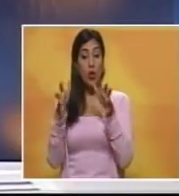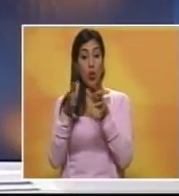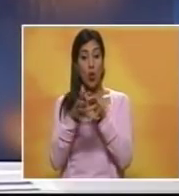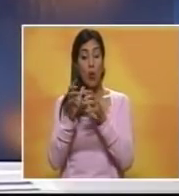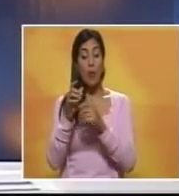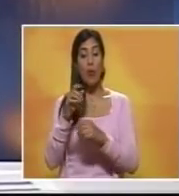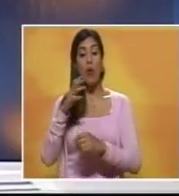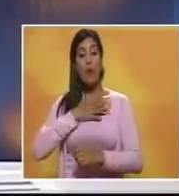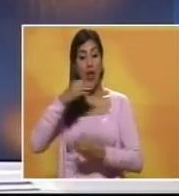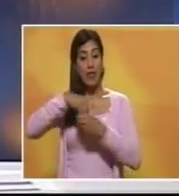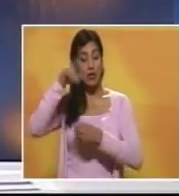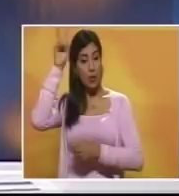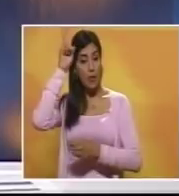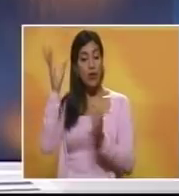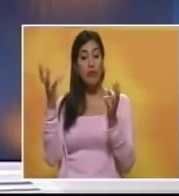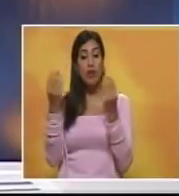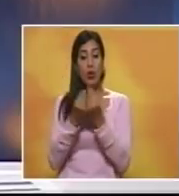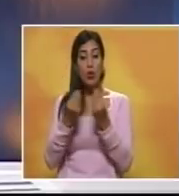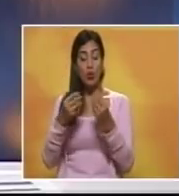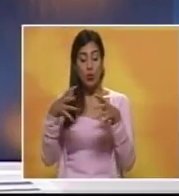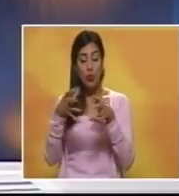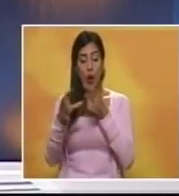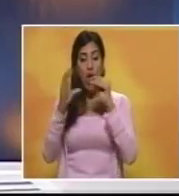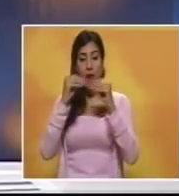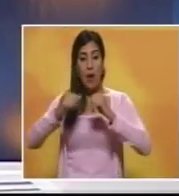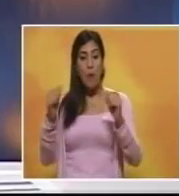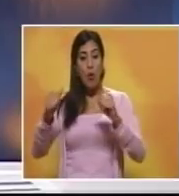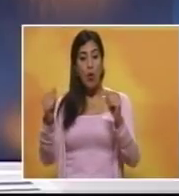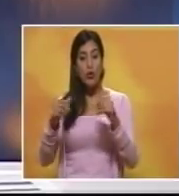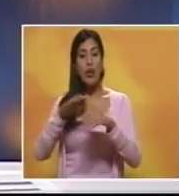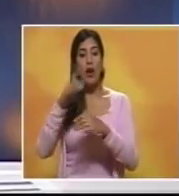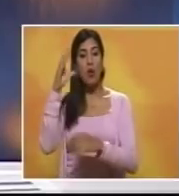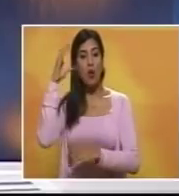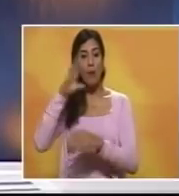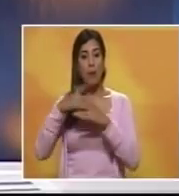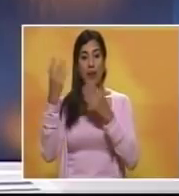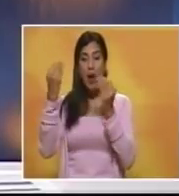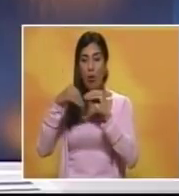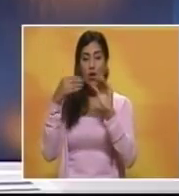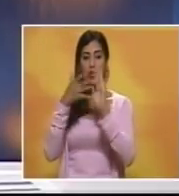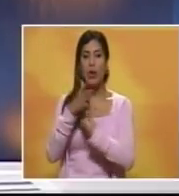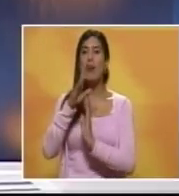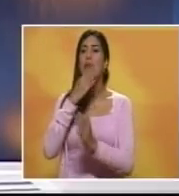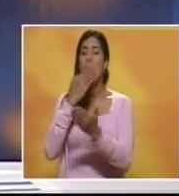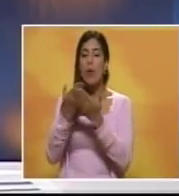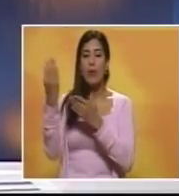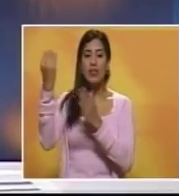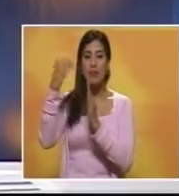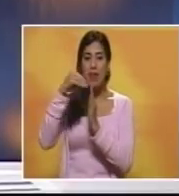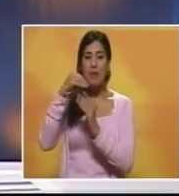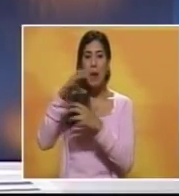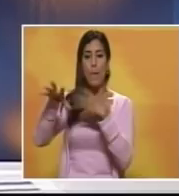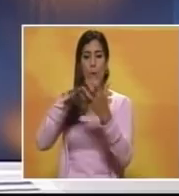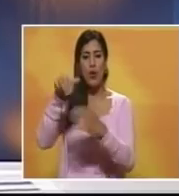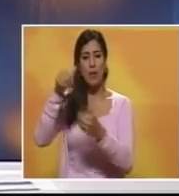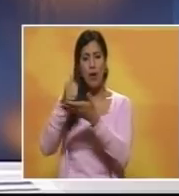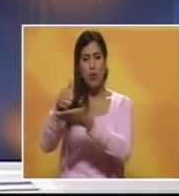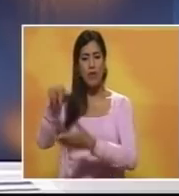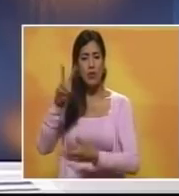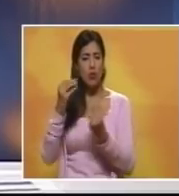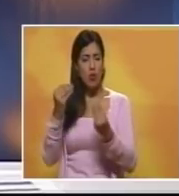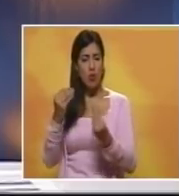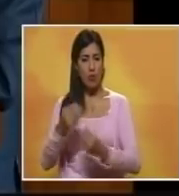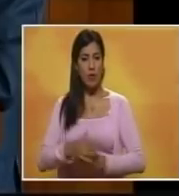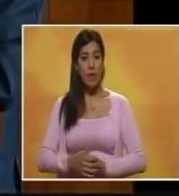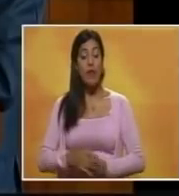de Lima se reunirán en Bogotá para hacer seguimiento a las acciones acordadas por el bloque e identificar las propuestas adicionales para la crisis en Venezuela.